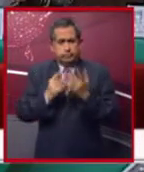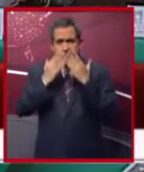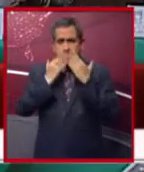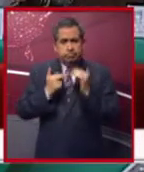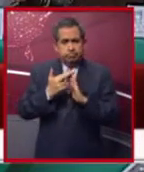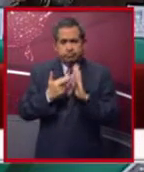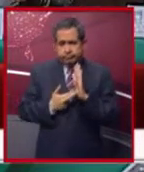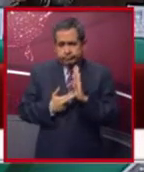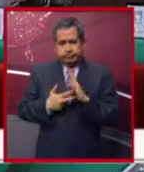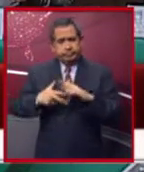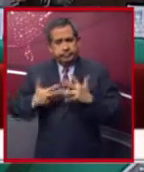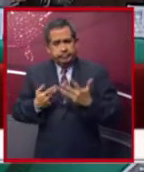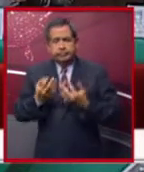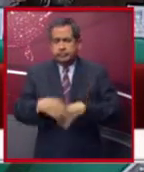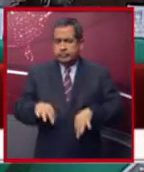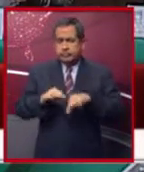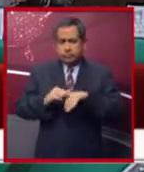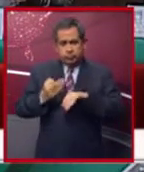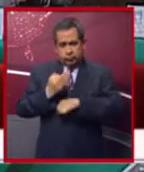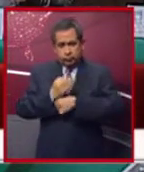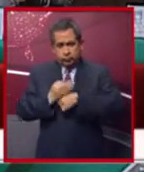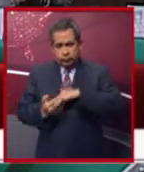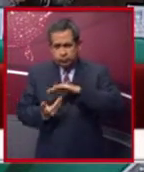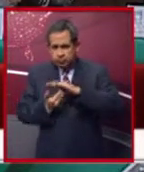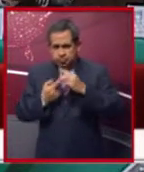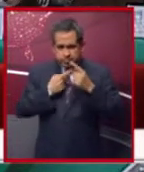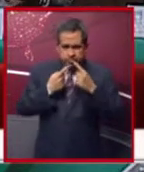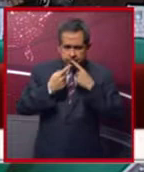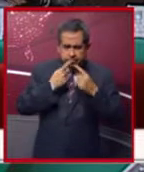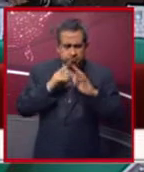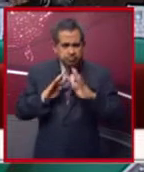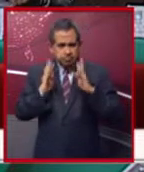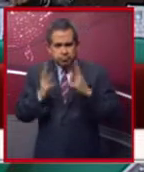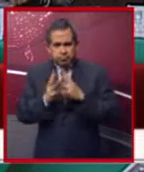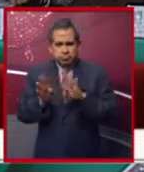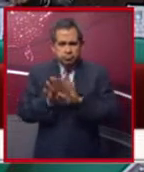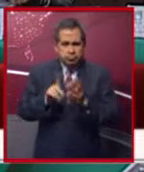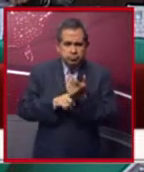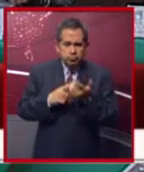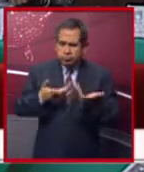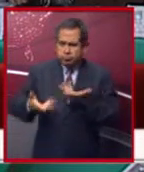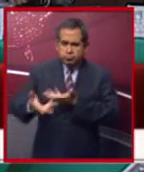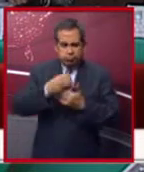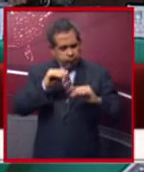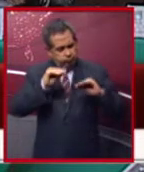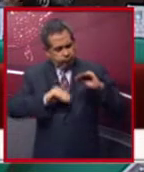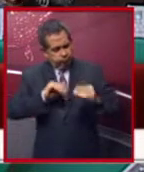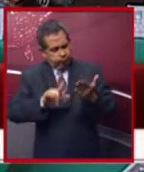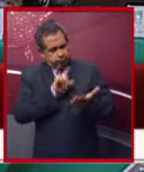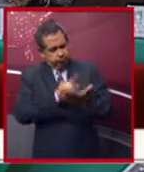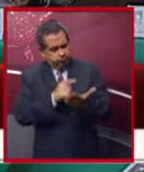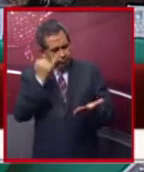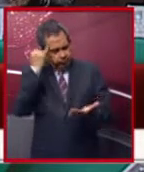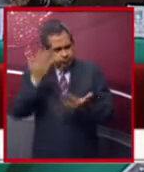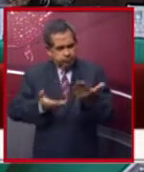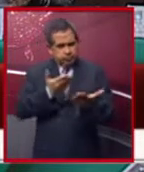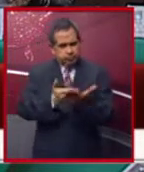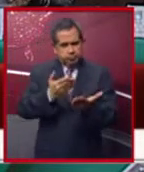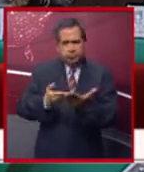es fundamental el trabajo que hagamos en esta mesa para que empecemos desde la parte legislativa a hacer las aportaciones que nos